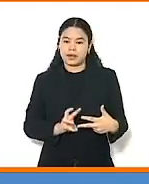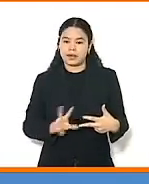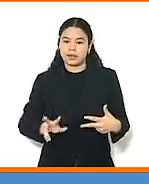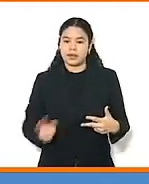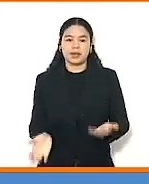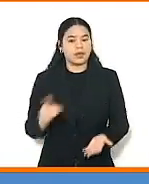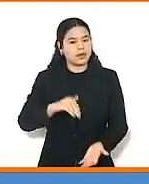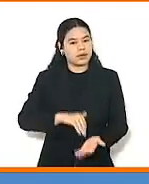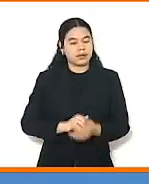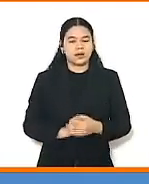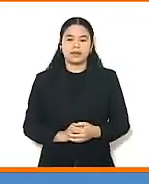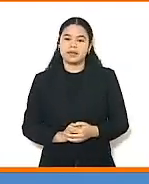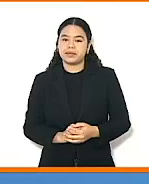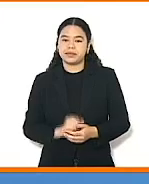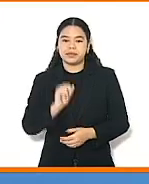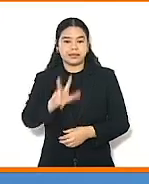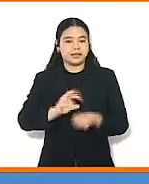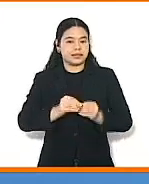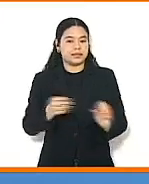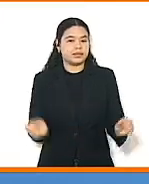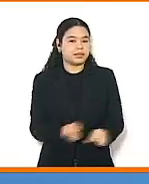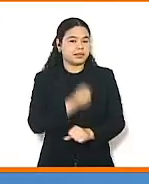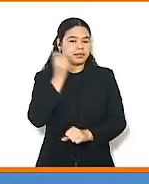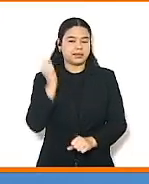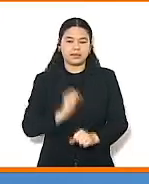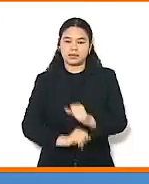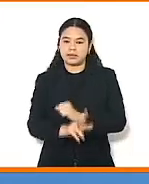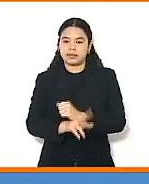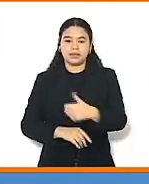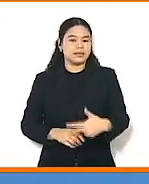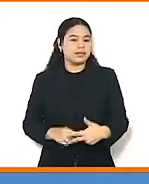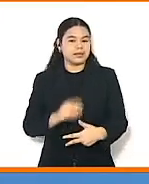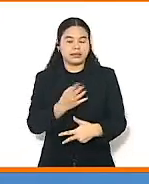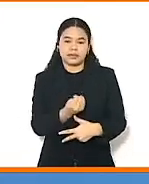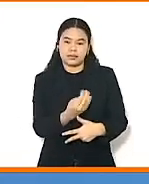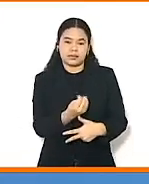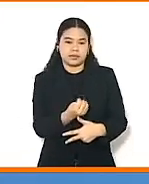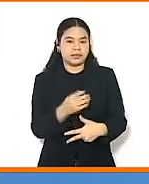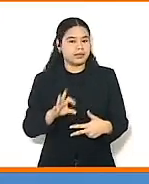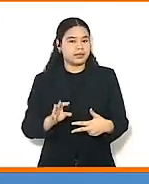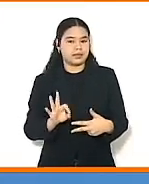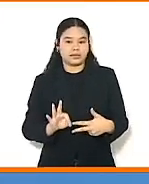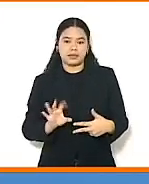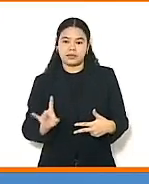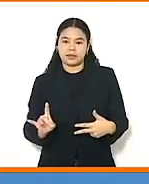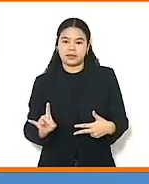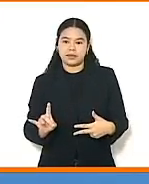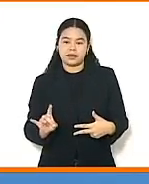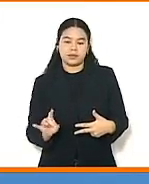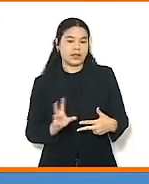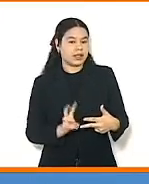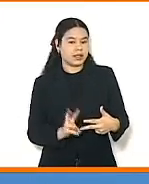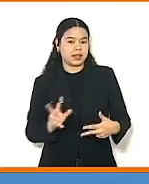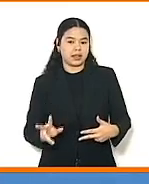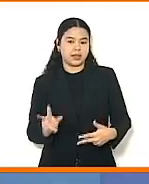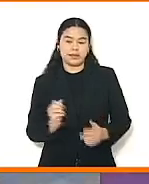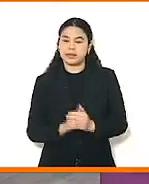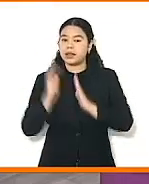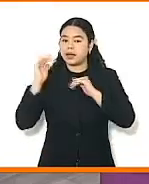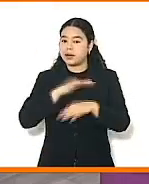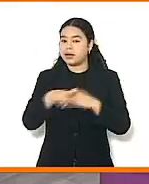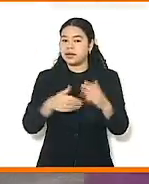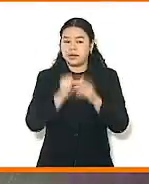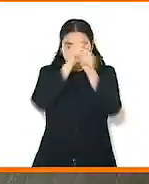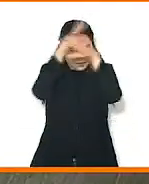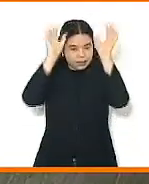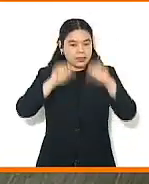63. Con mucho gusto, repito, tus tres números ganadores son 14, 98 y 63. Espero que cada